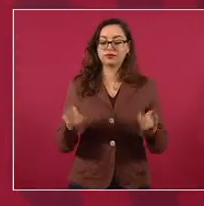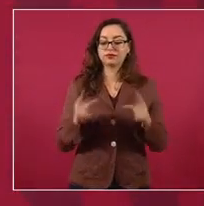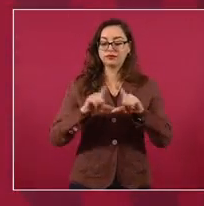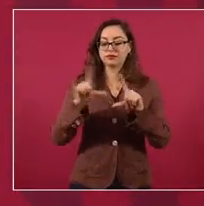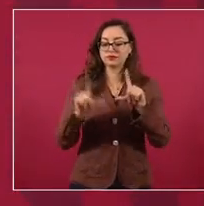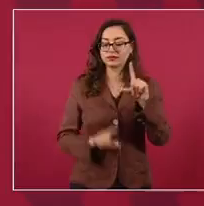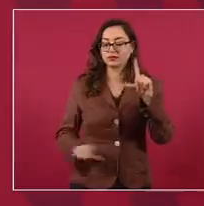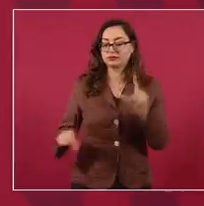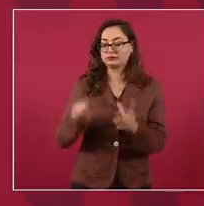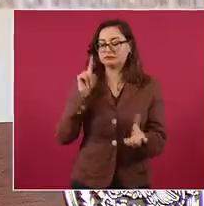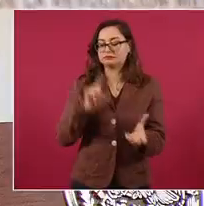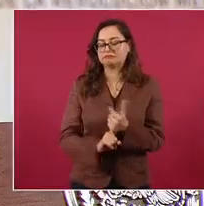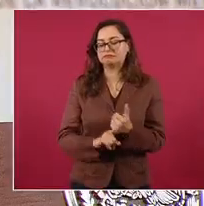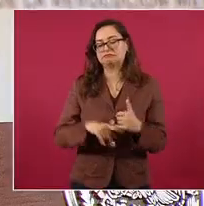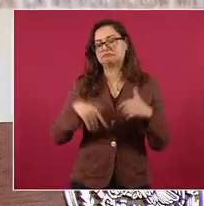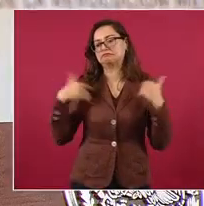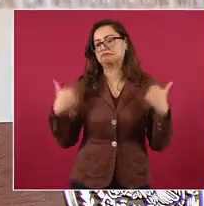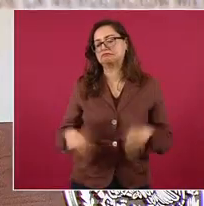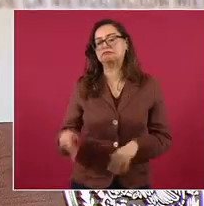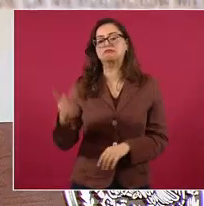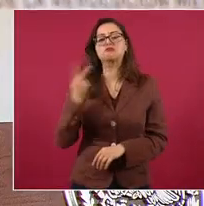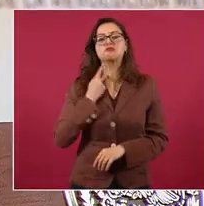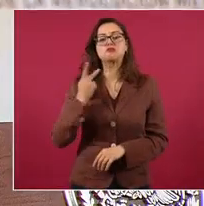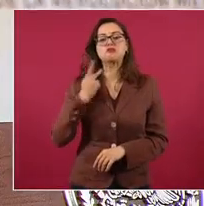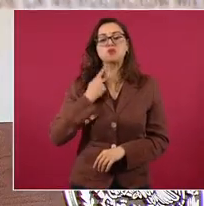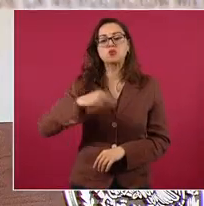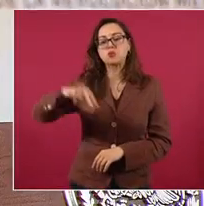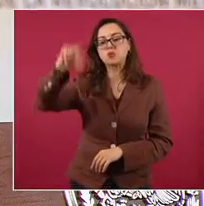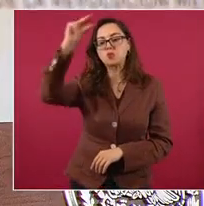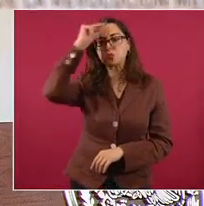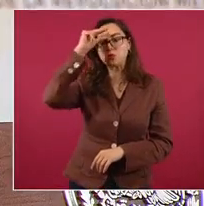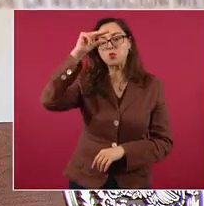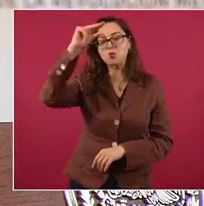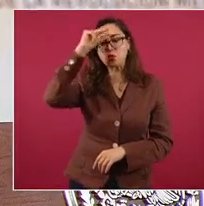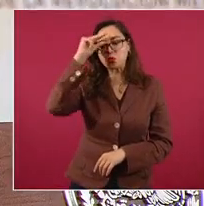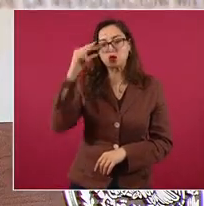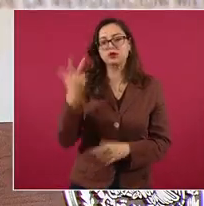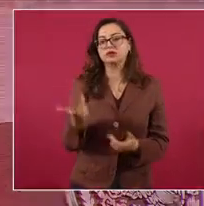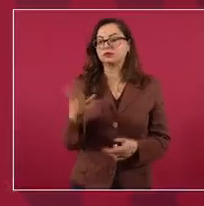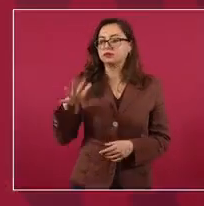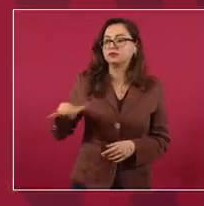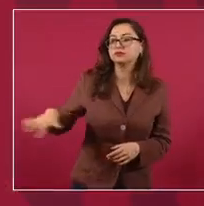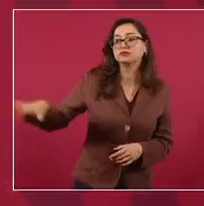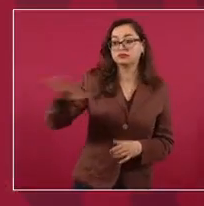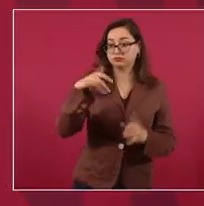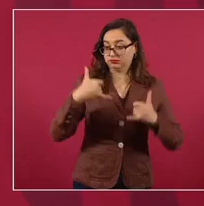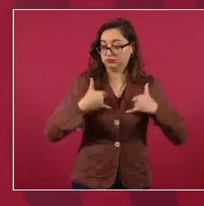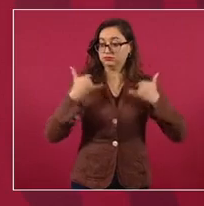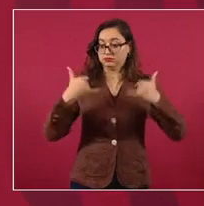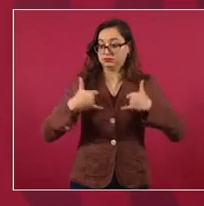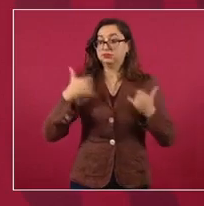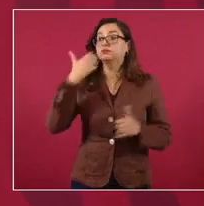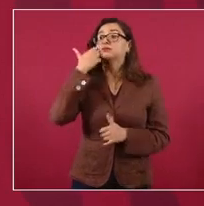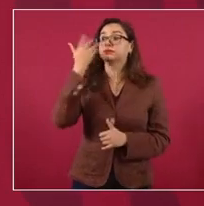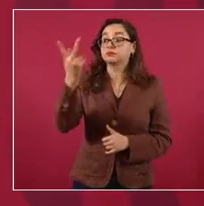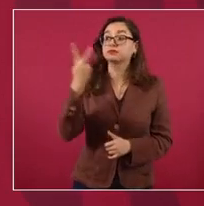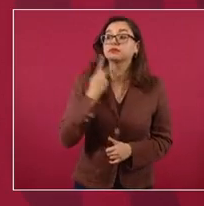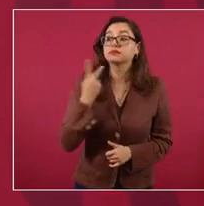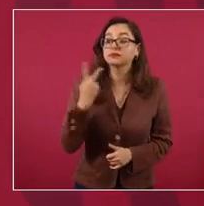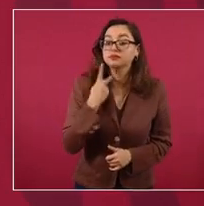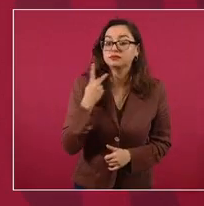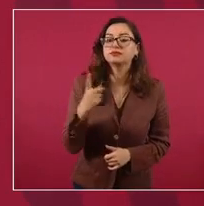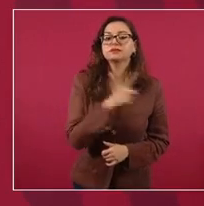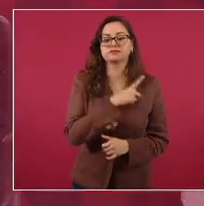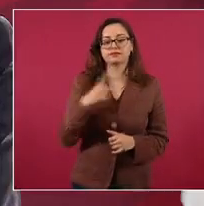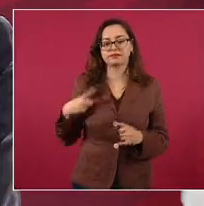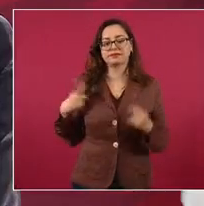fuente de la sabiduría política para los jóvenes, No hay que ir a